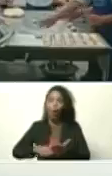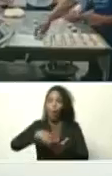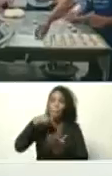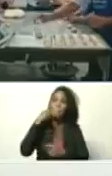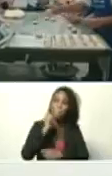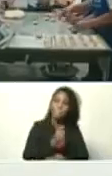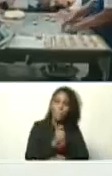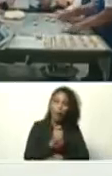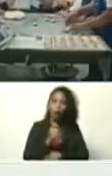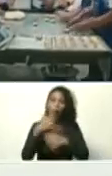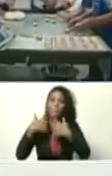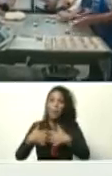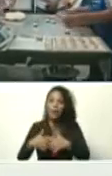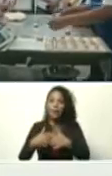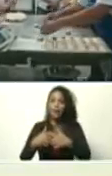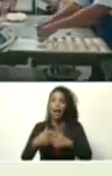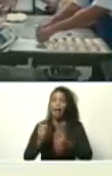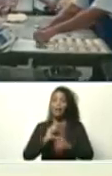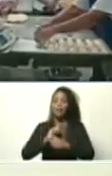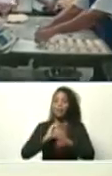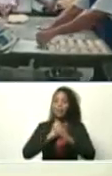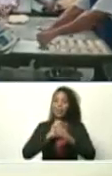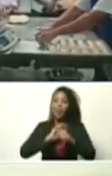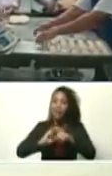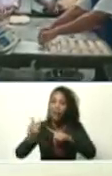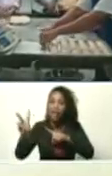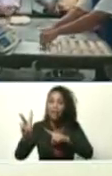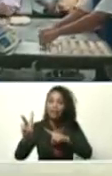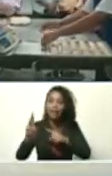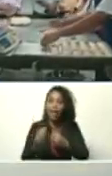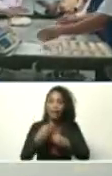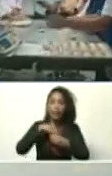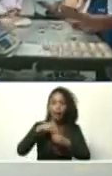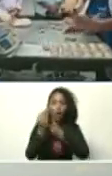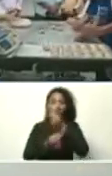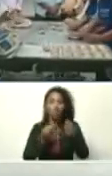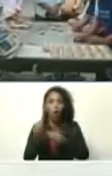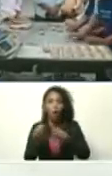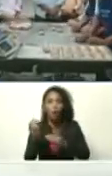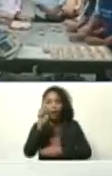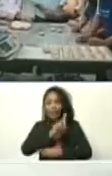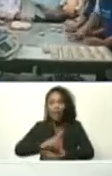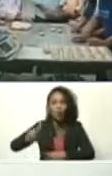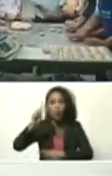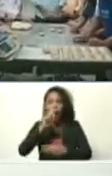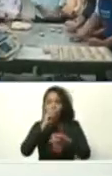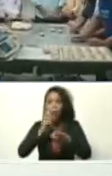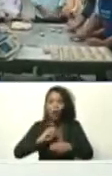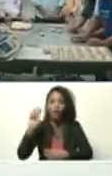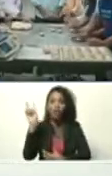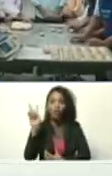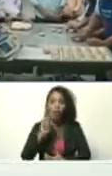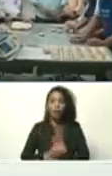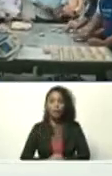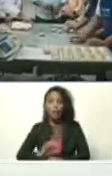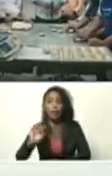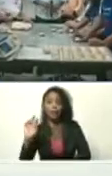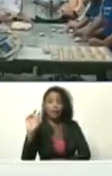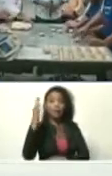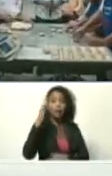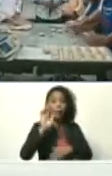proveedores, transferencias internas, y así van conociendo cómo se vincula con el Banco de Venezuela. Y el tercer